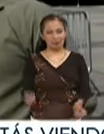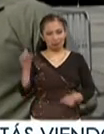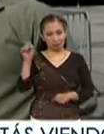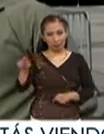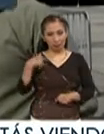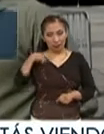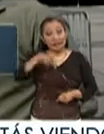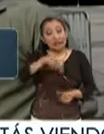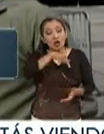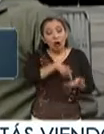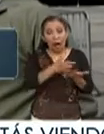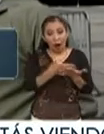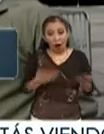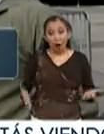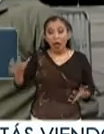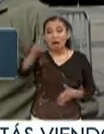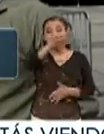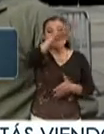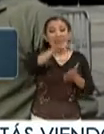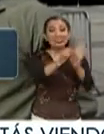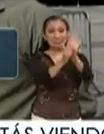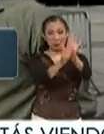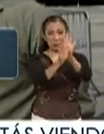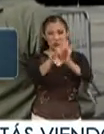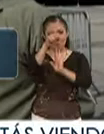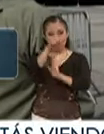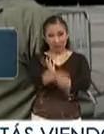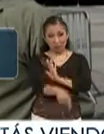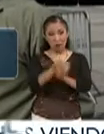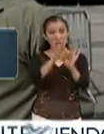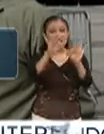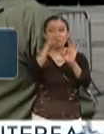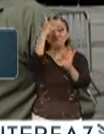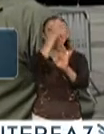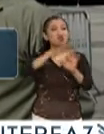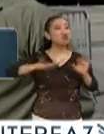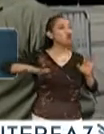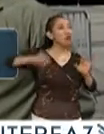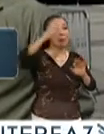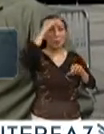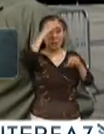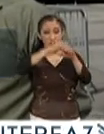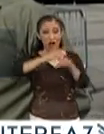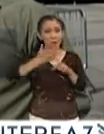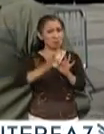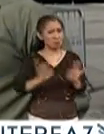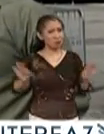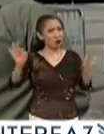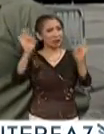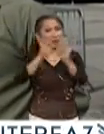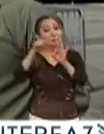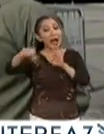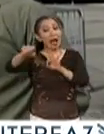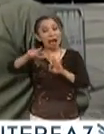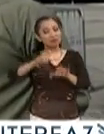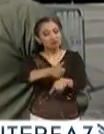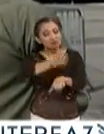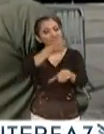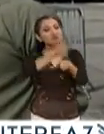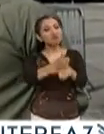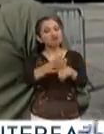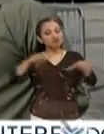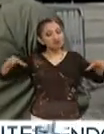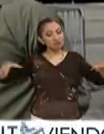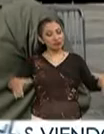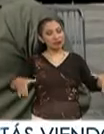Precisamente nos encontramos ahora en uno de los símbolos de este impresionante memorial, muy importante para la consolidación de la